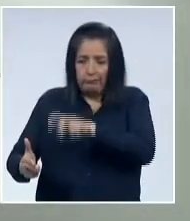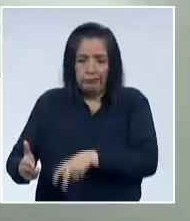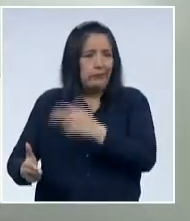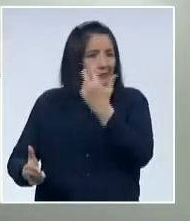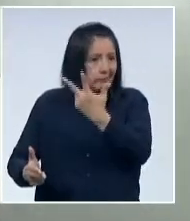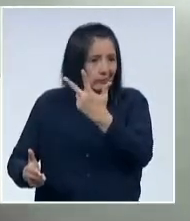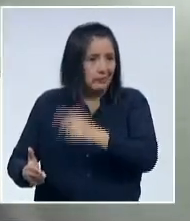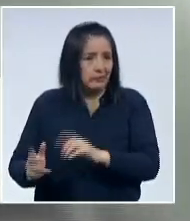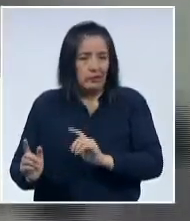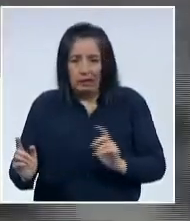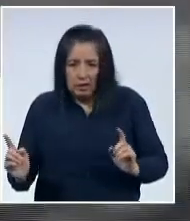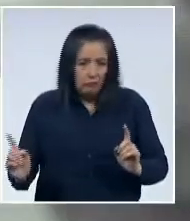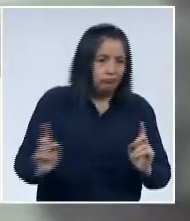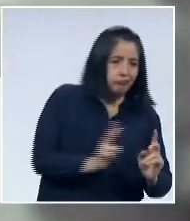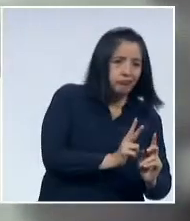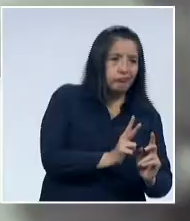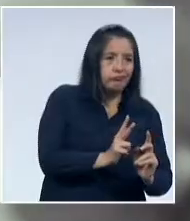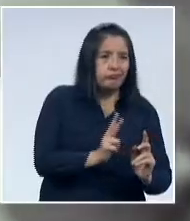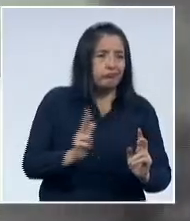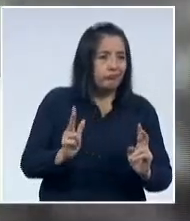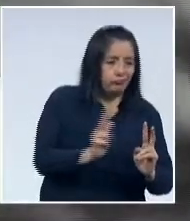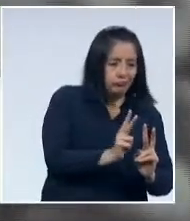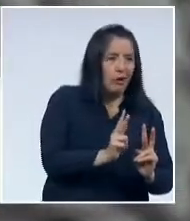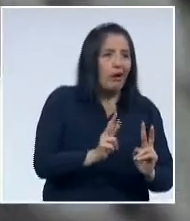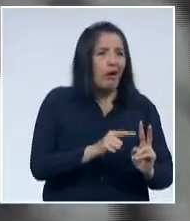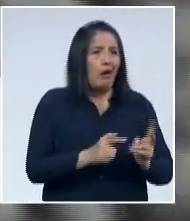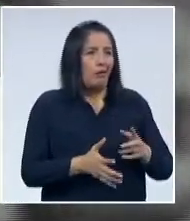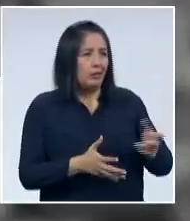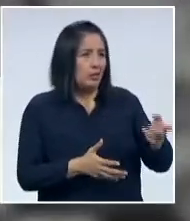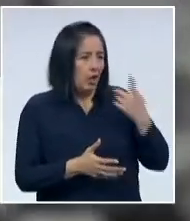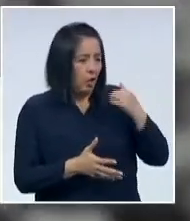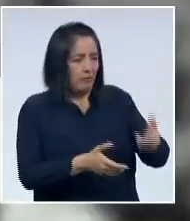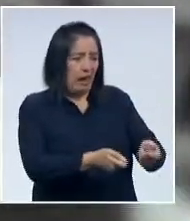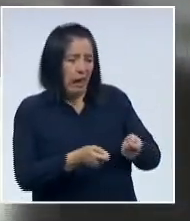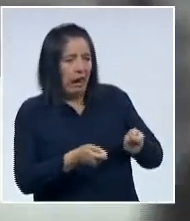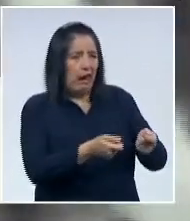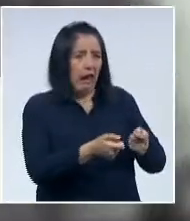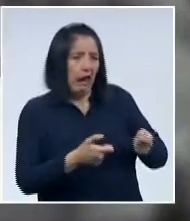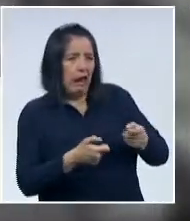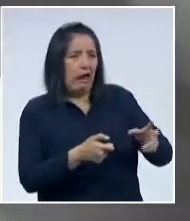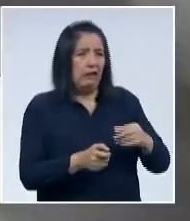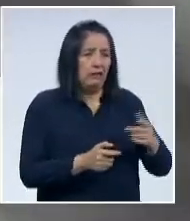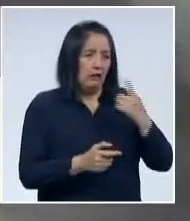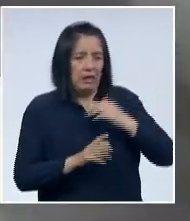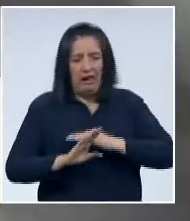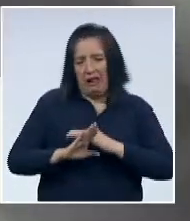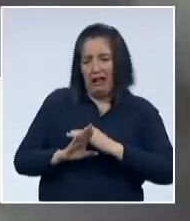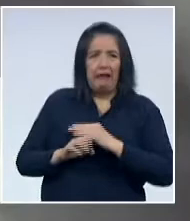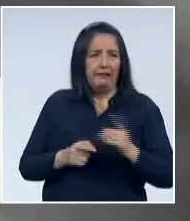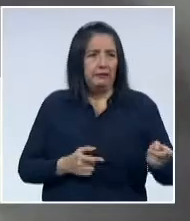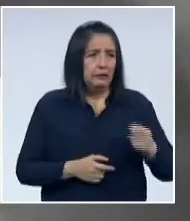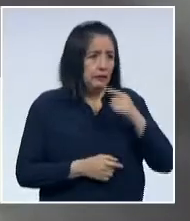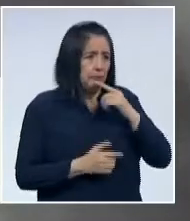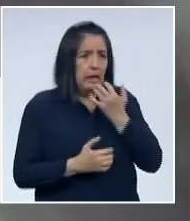y se abalanzan contra ellos. Uno de los delincuentes forcejea contra el hombre, quien trata de poner resistencia, mientras que la